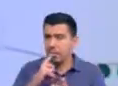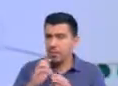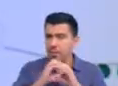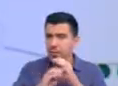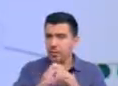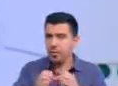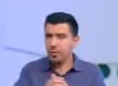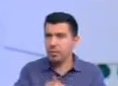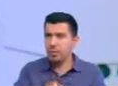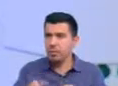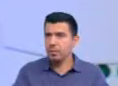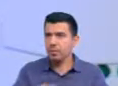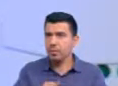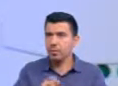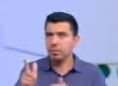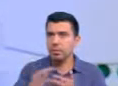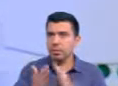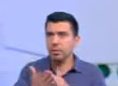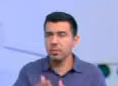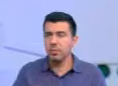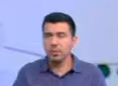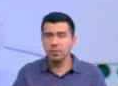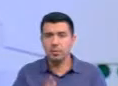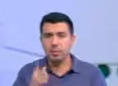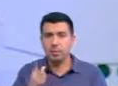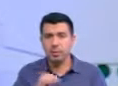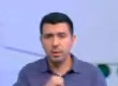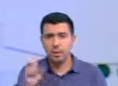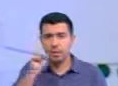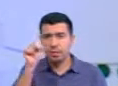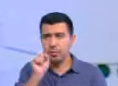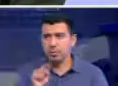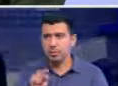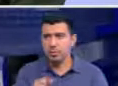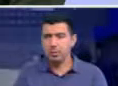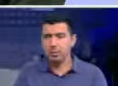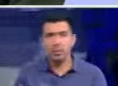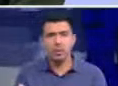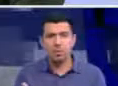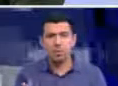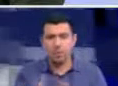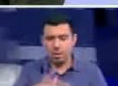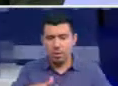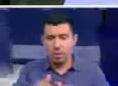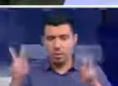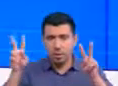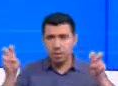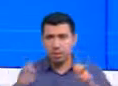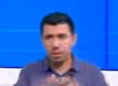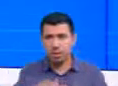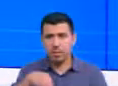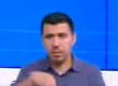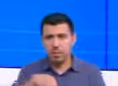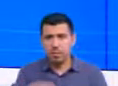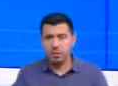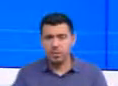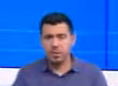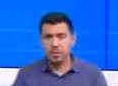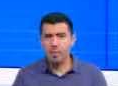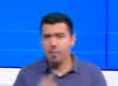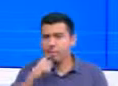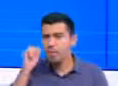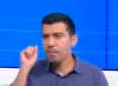comunicar con nuestra comunidad, que tiene muchísimos interrogantes sobre el tema de tránsito y transporte. Mayor, ¿qué evaluación hace del